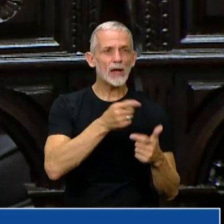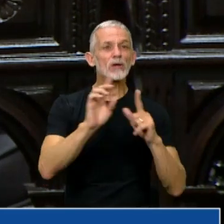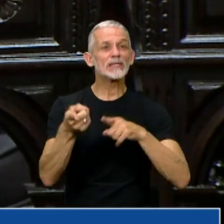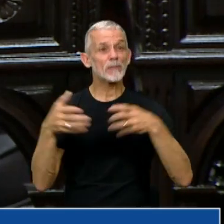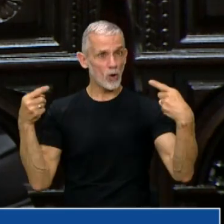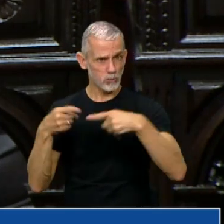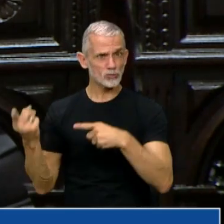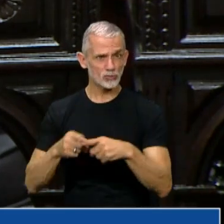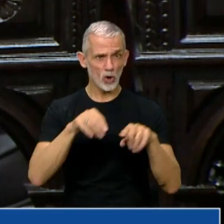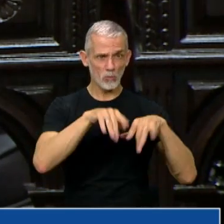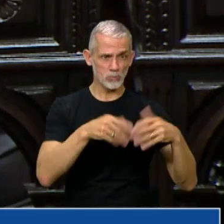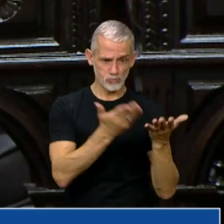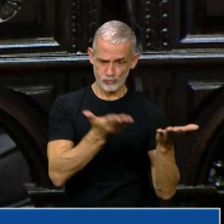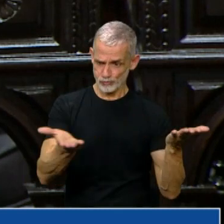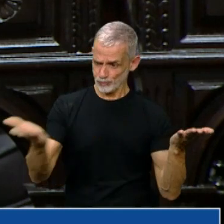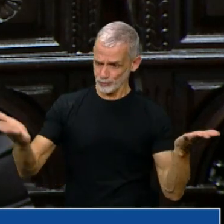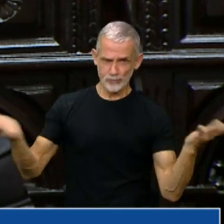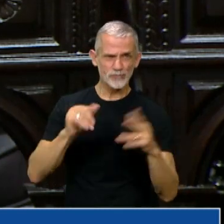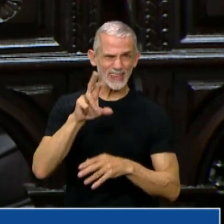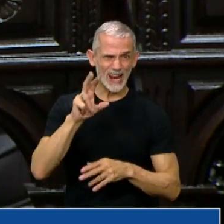y de la oposición.